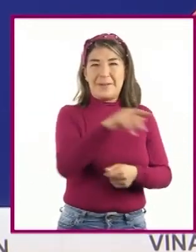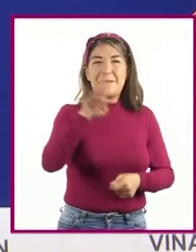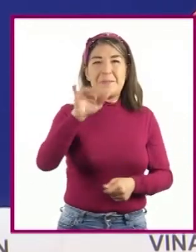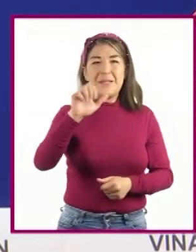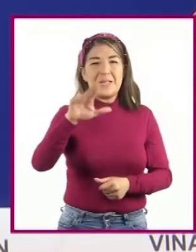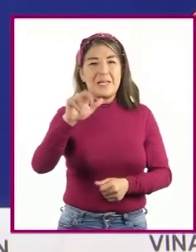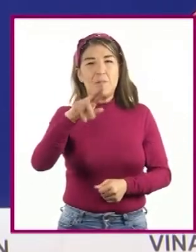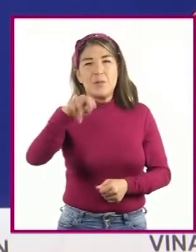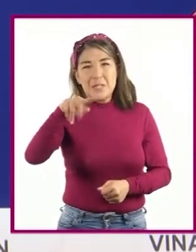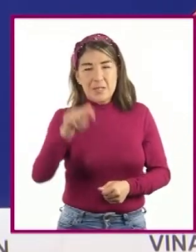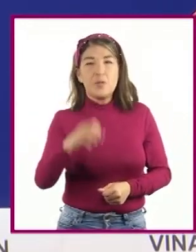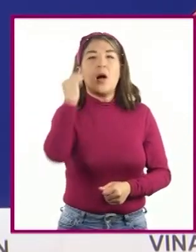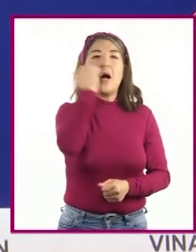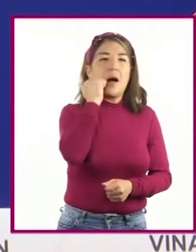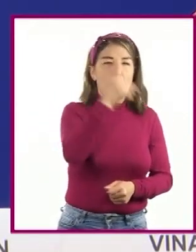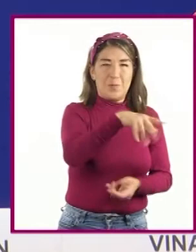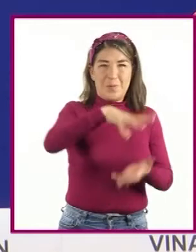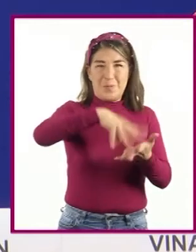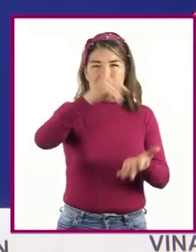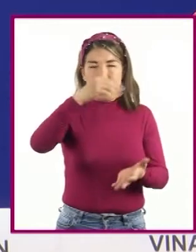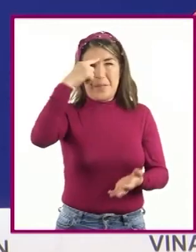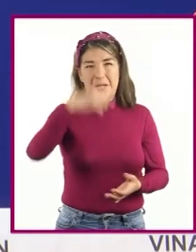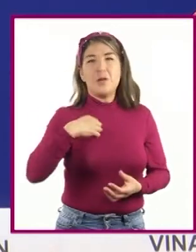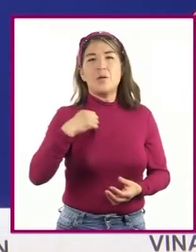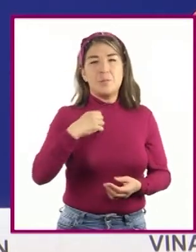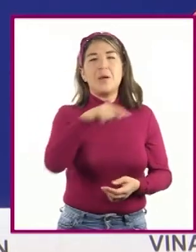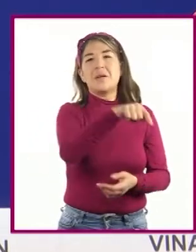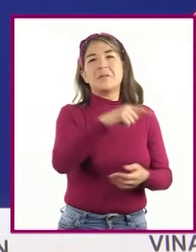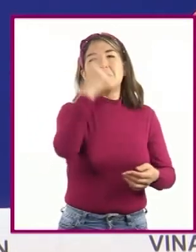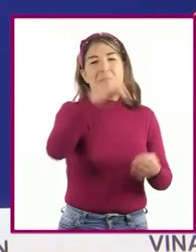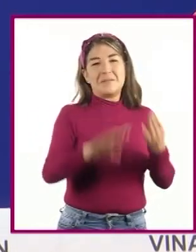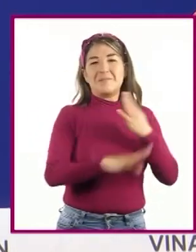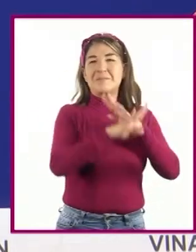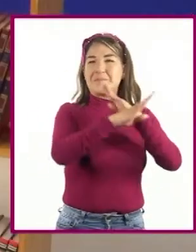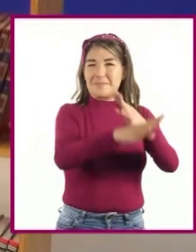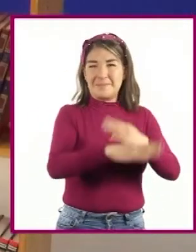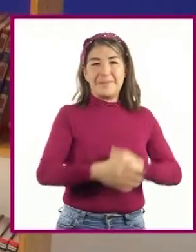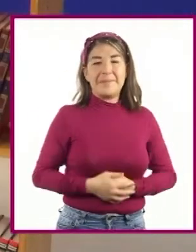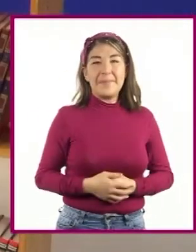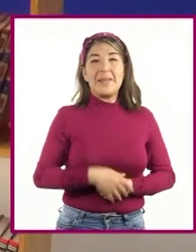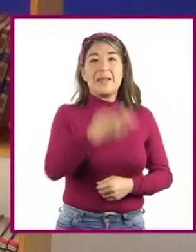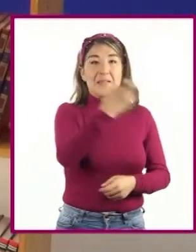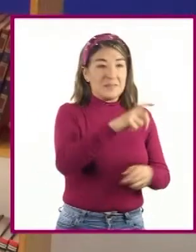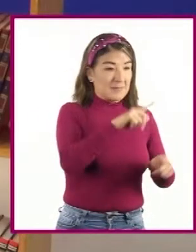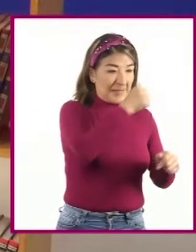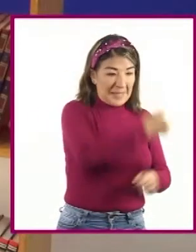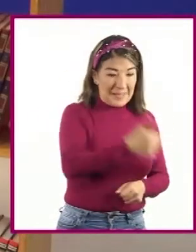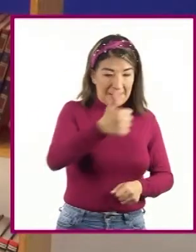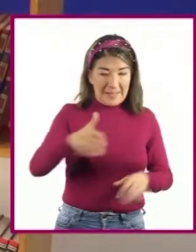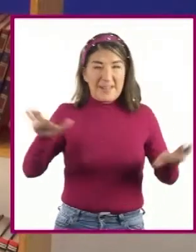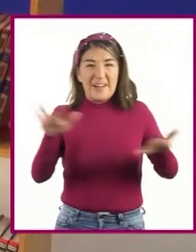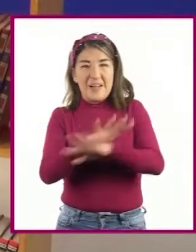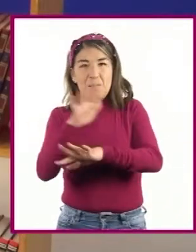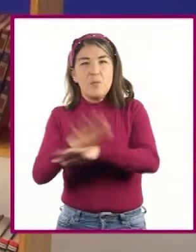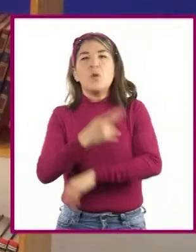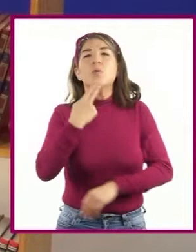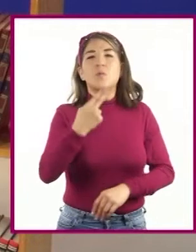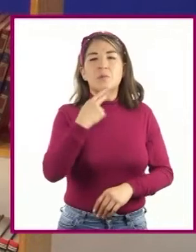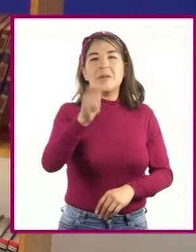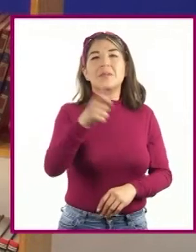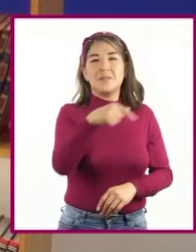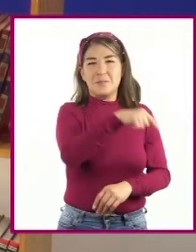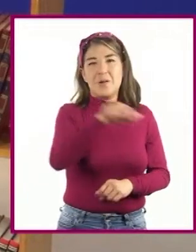detergente de ropa son básicos o alcalinos. Cada uno de los reactivos que usamos tiene un